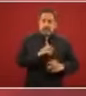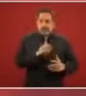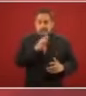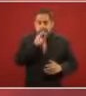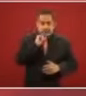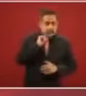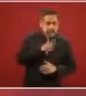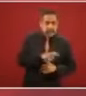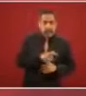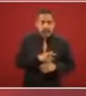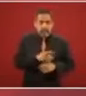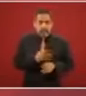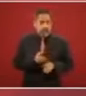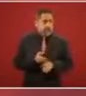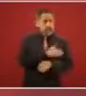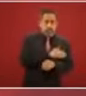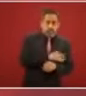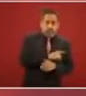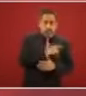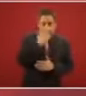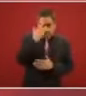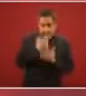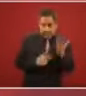de manera ilegal,